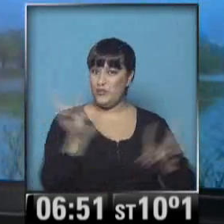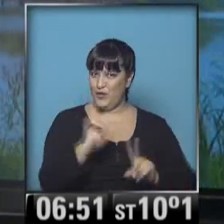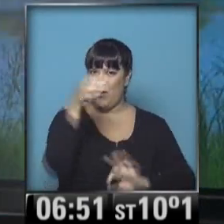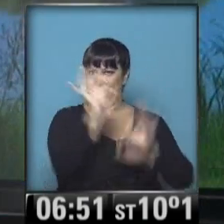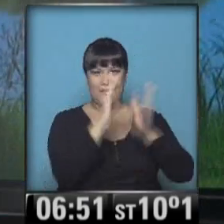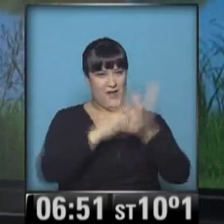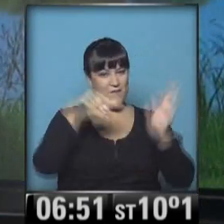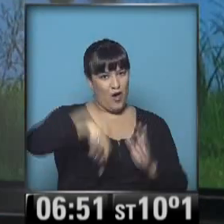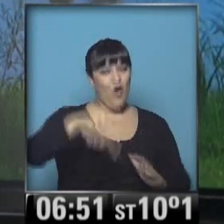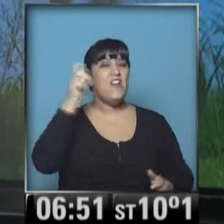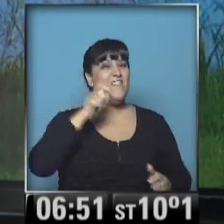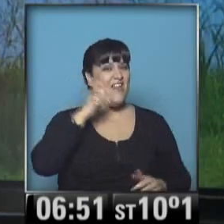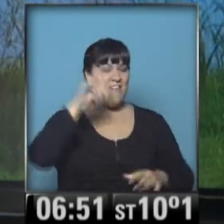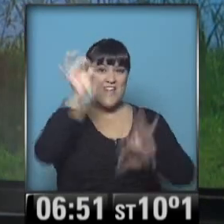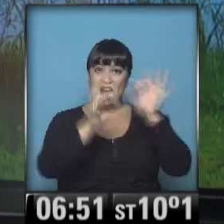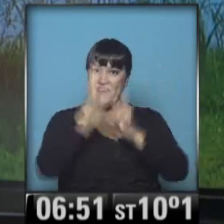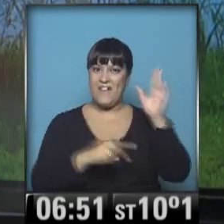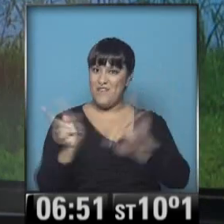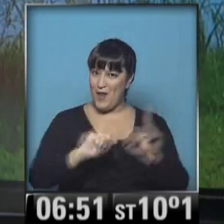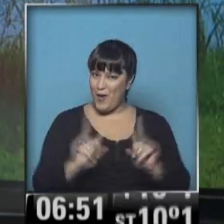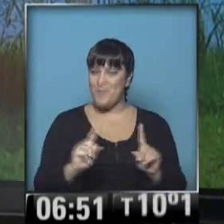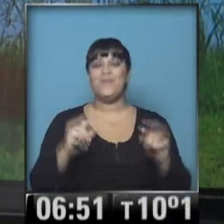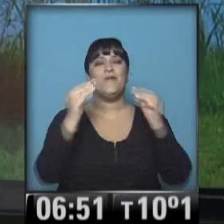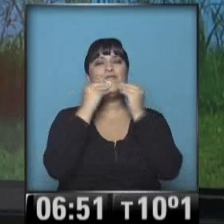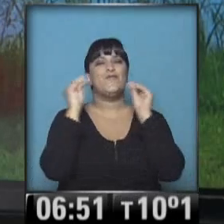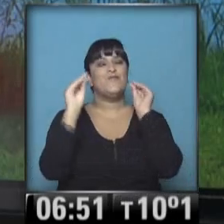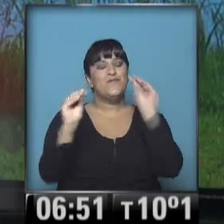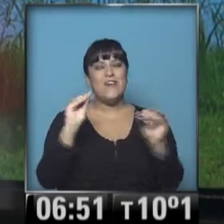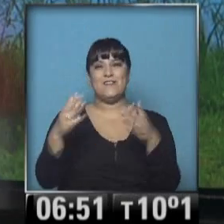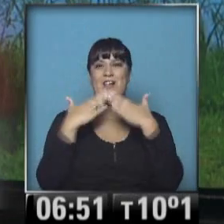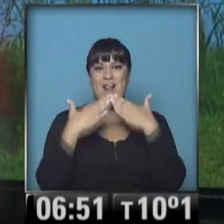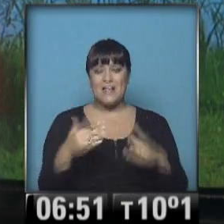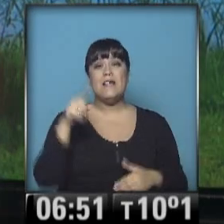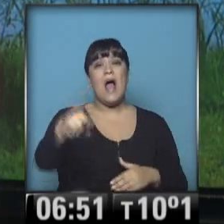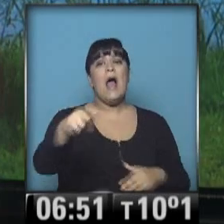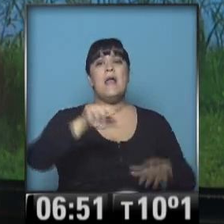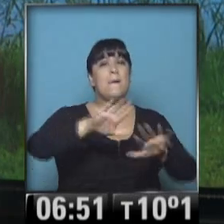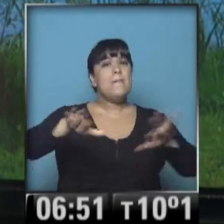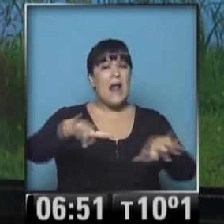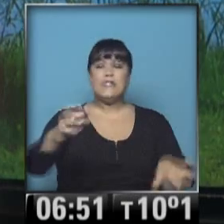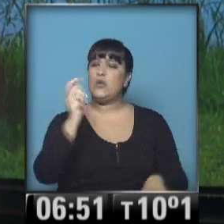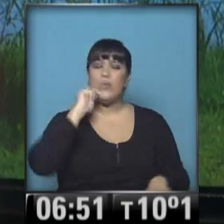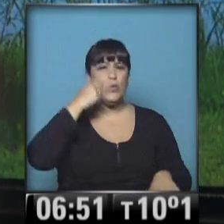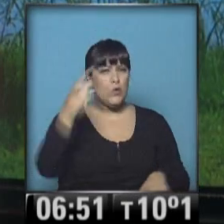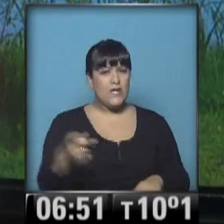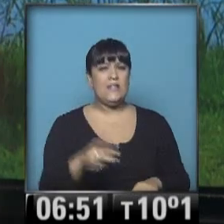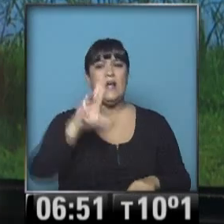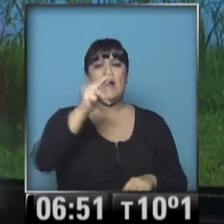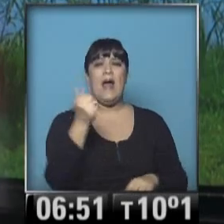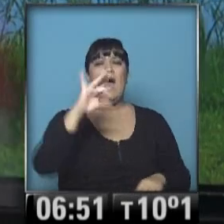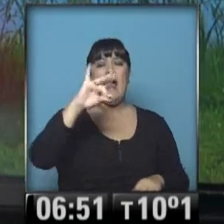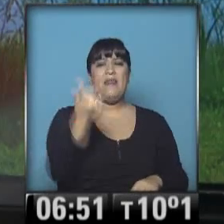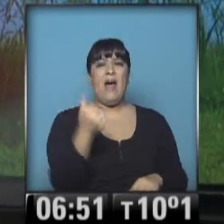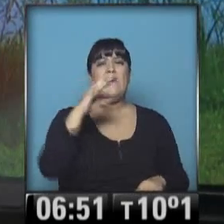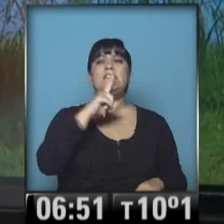no habrá nieve en Comodoro Rivadavia. Besazos, gracias. Ahí tienen una playa muy bonita allí, Radatili.